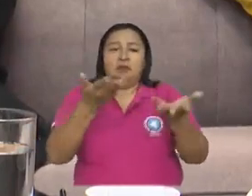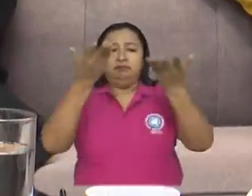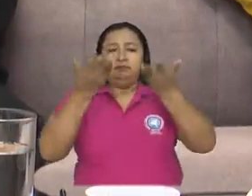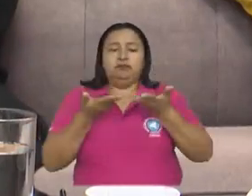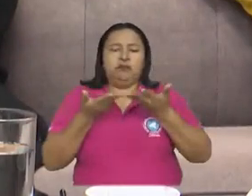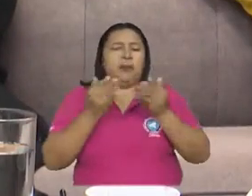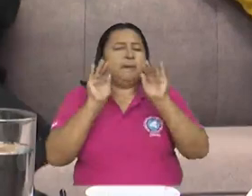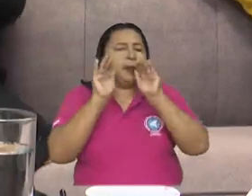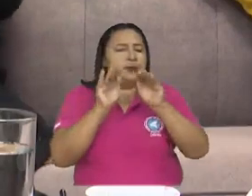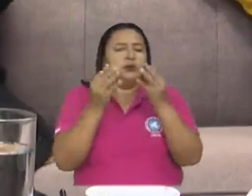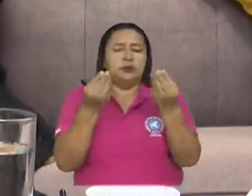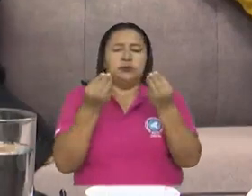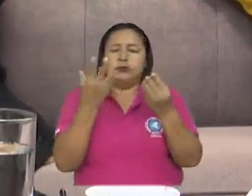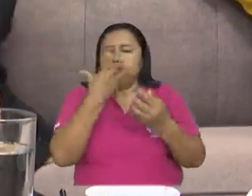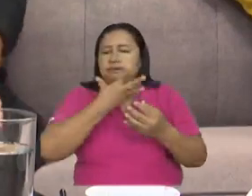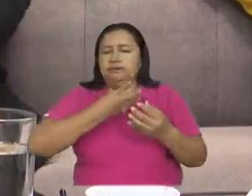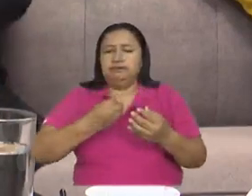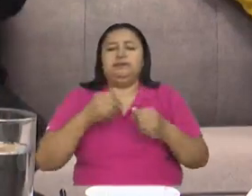bendiciones maravillosas. Así es que